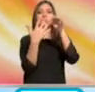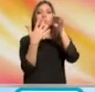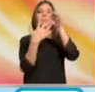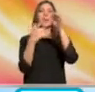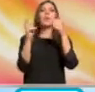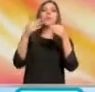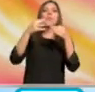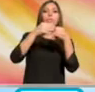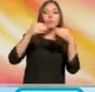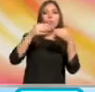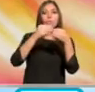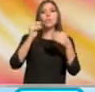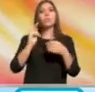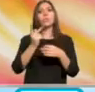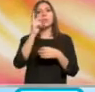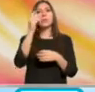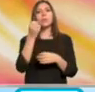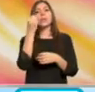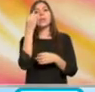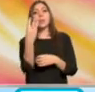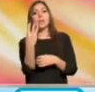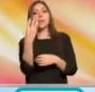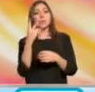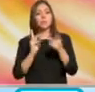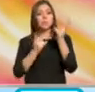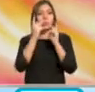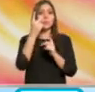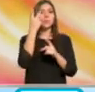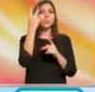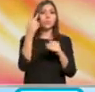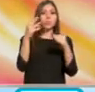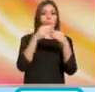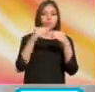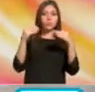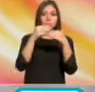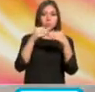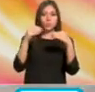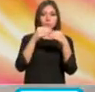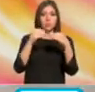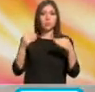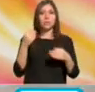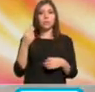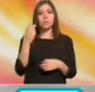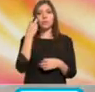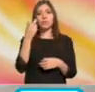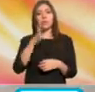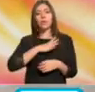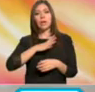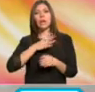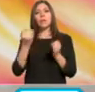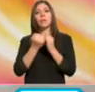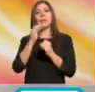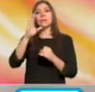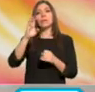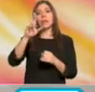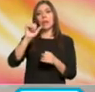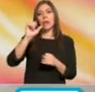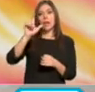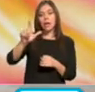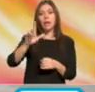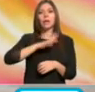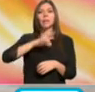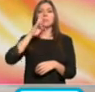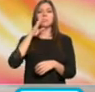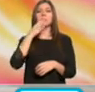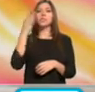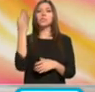preferencia que sean 3 de verdura y 2 de fruta. Eso en lo que es frutas y verduras, pero también hay que incluir cereales integrales. Ahí estamos viendo una rica